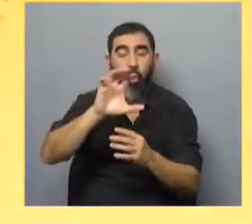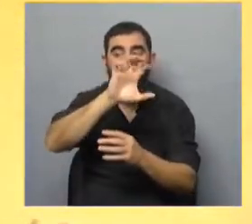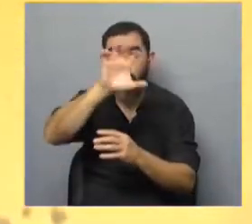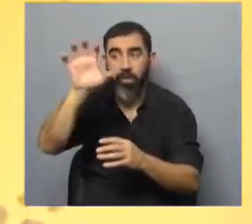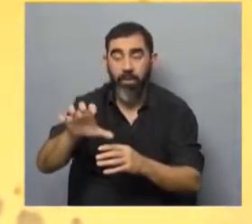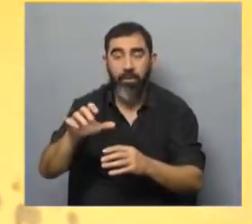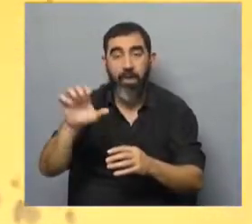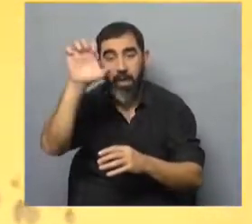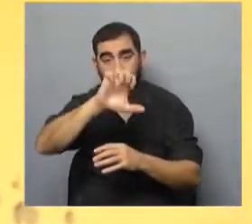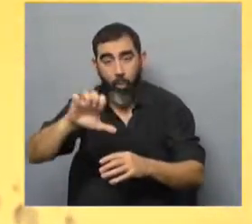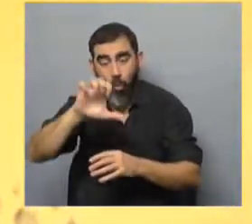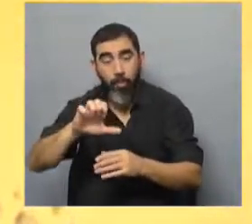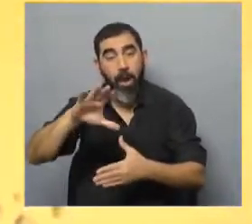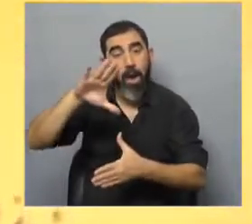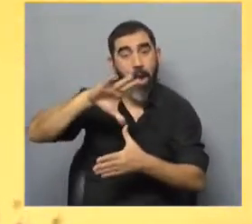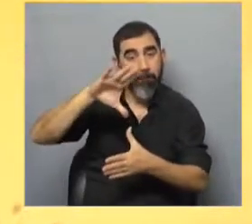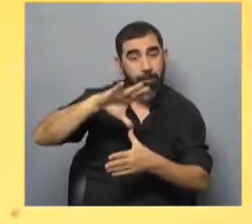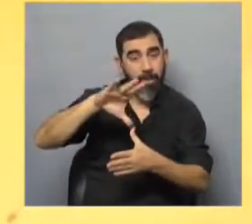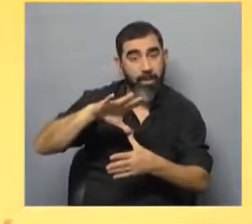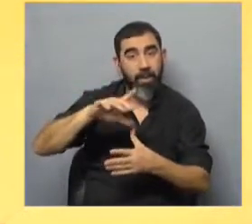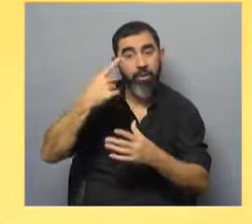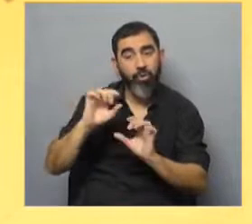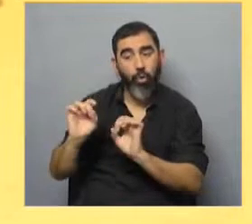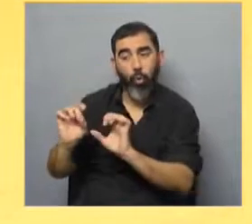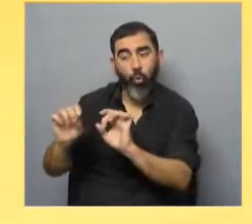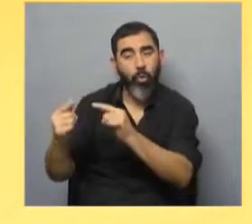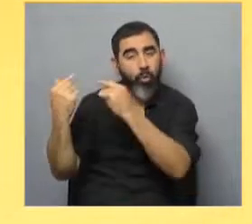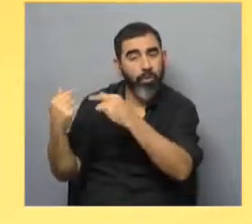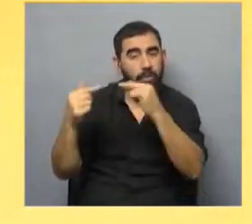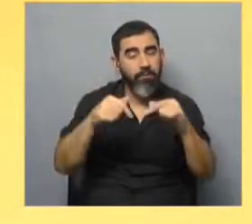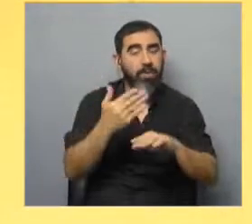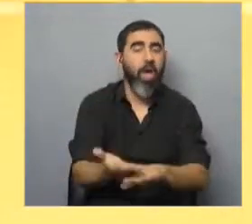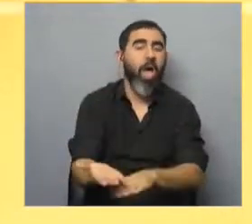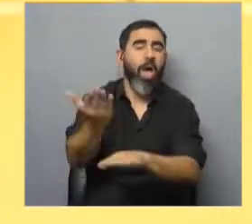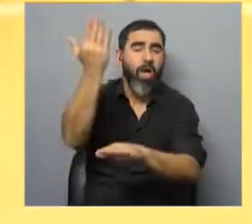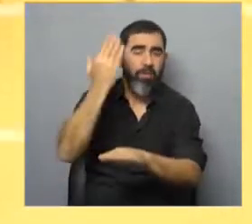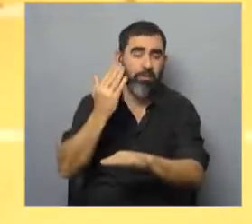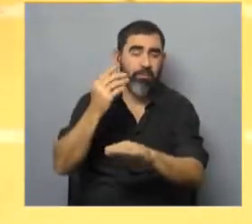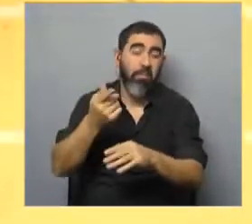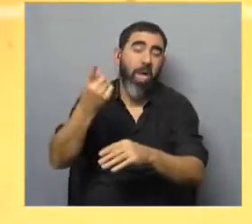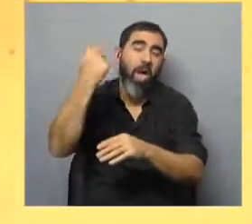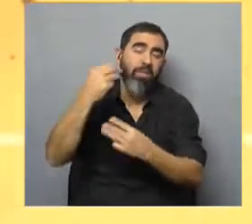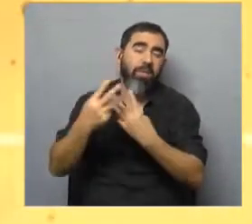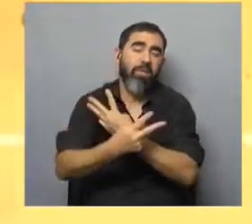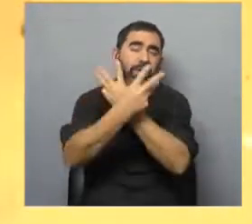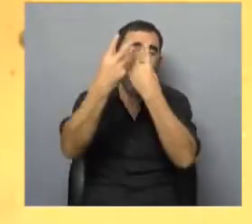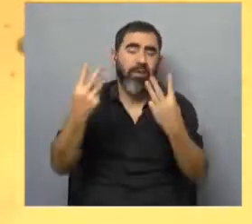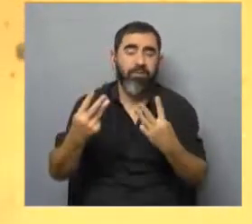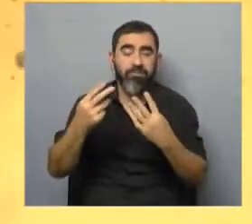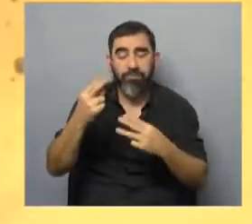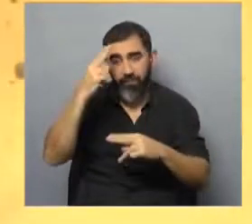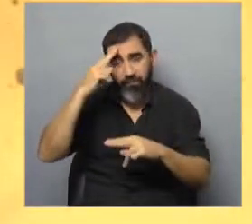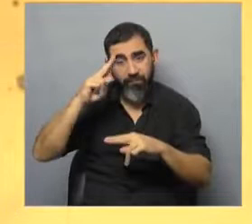y el comportamiento de transmisión es un poco diferente a lo que se veía antes, que en general el origen de una infección